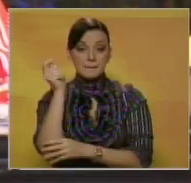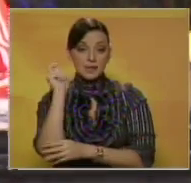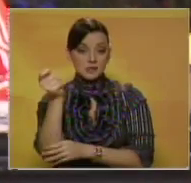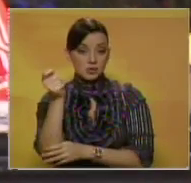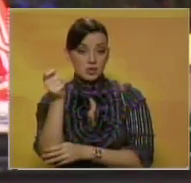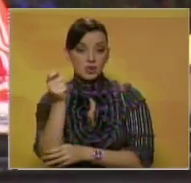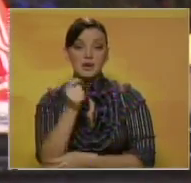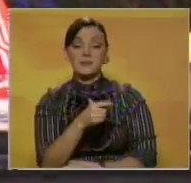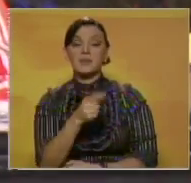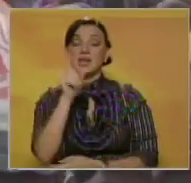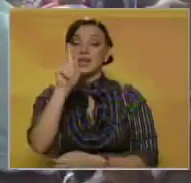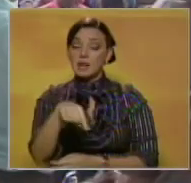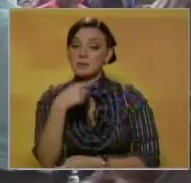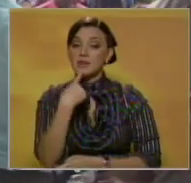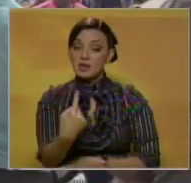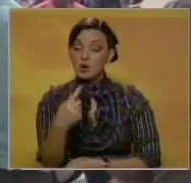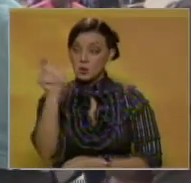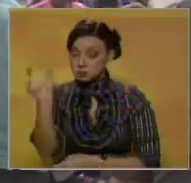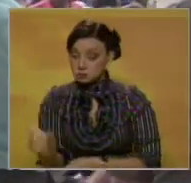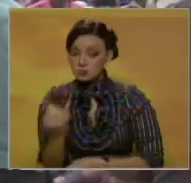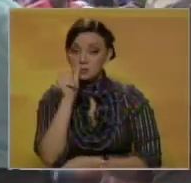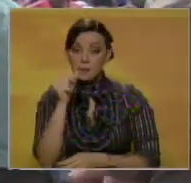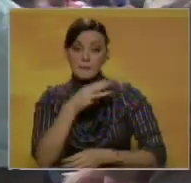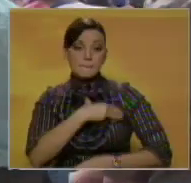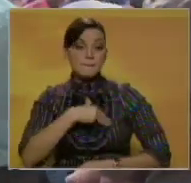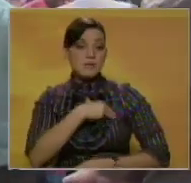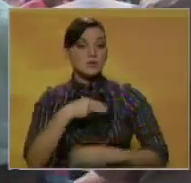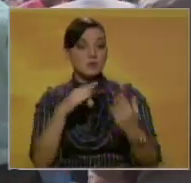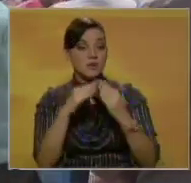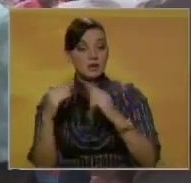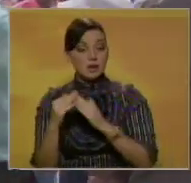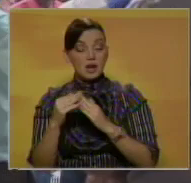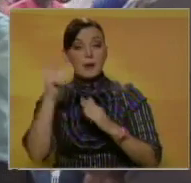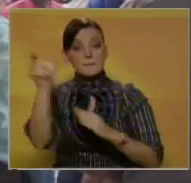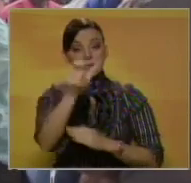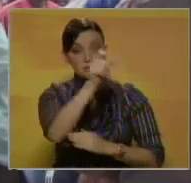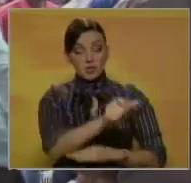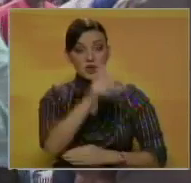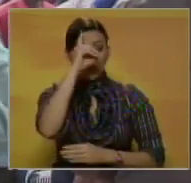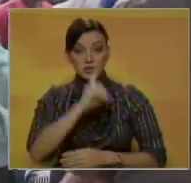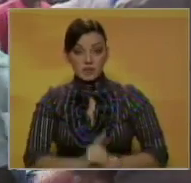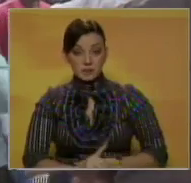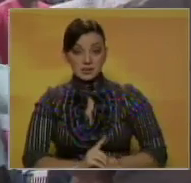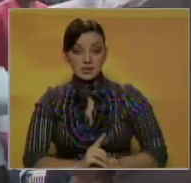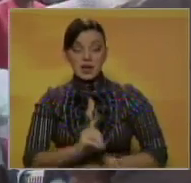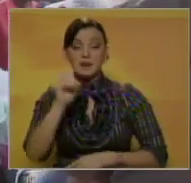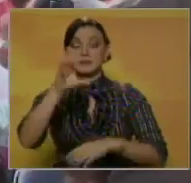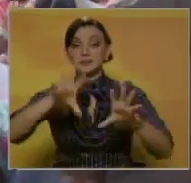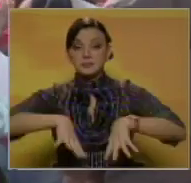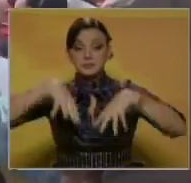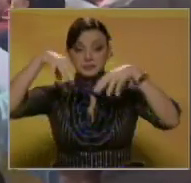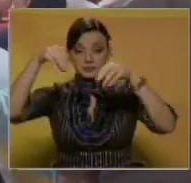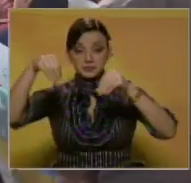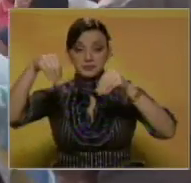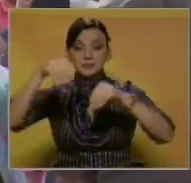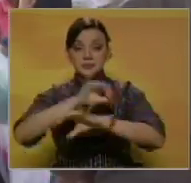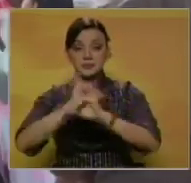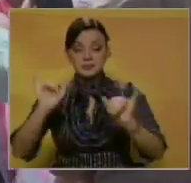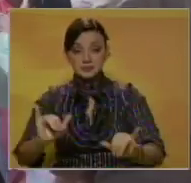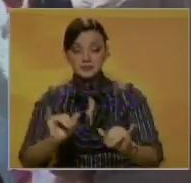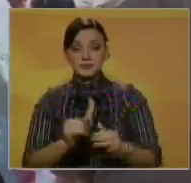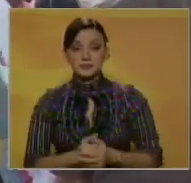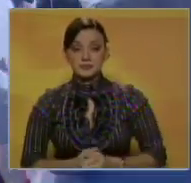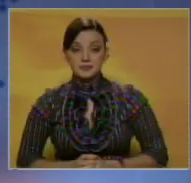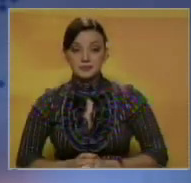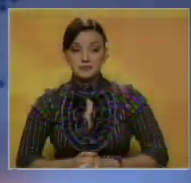Quevedo destinar 5% de la misión vivienda a personas con discapacidad. En el Palacio de Miraflores, Lirio Pérez, Noticiero